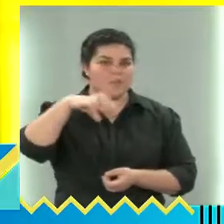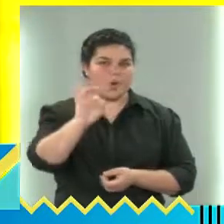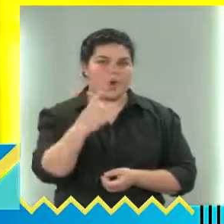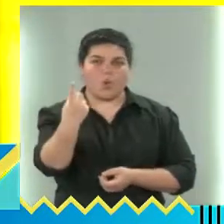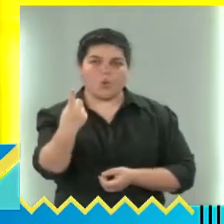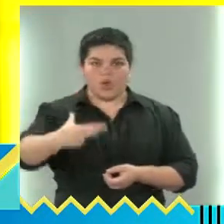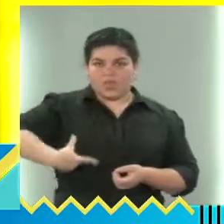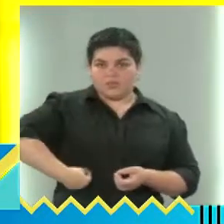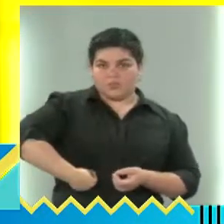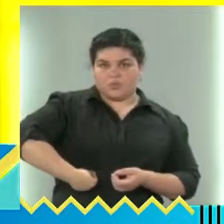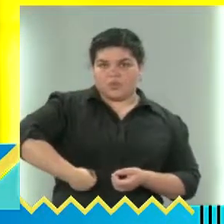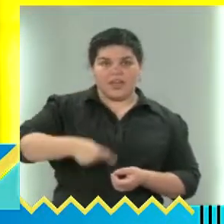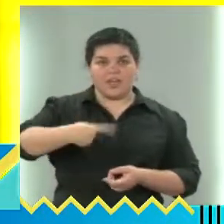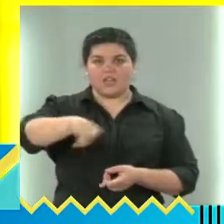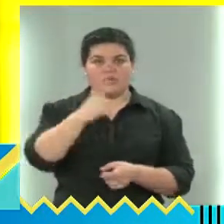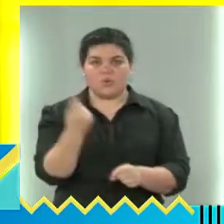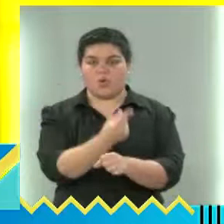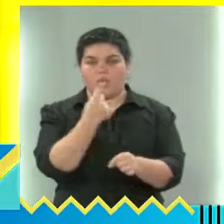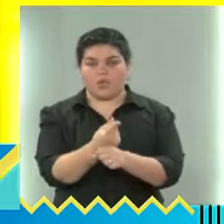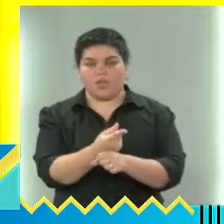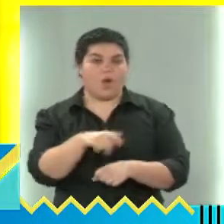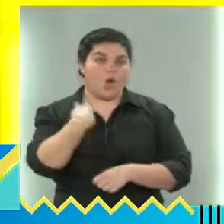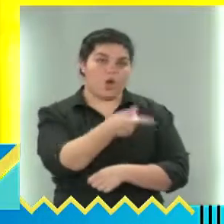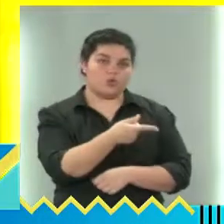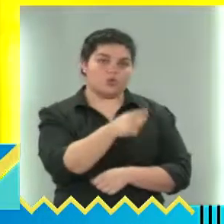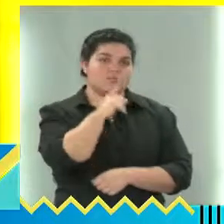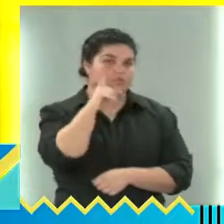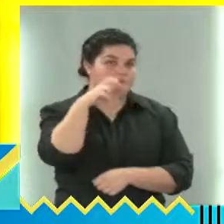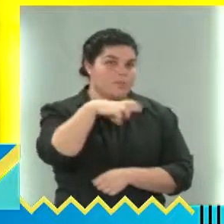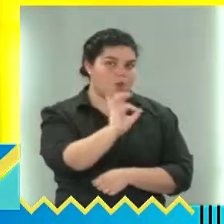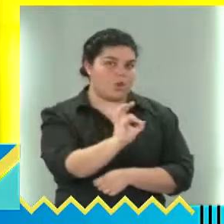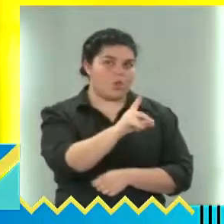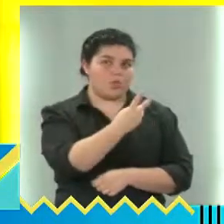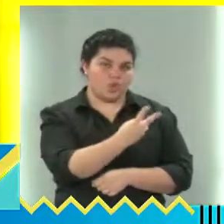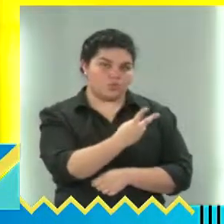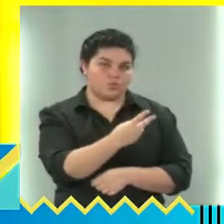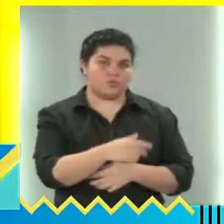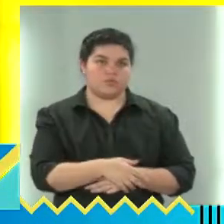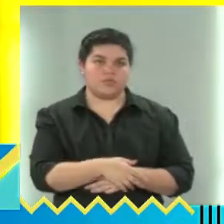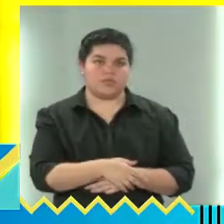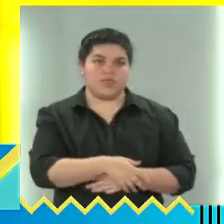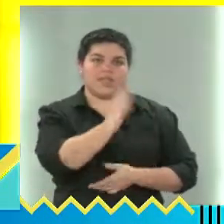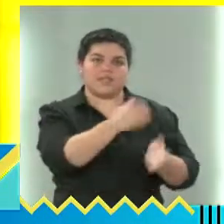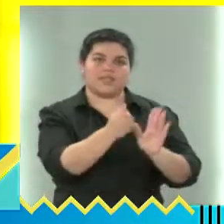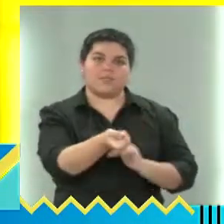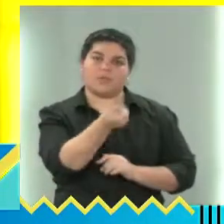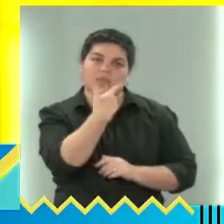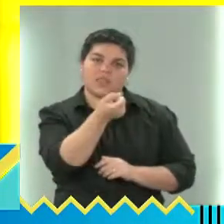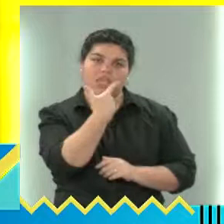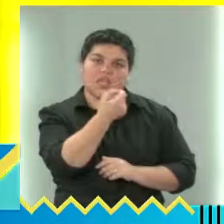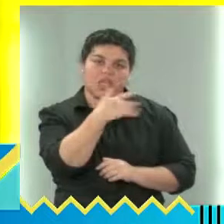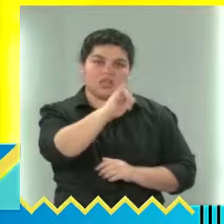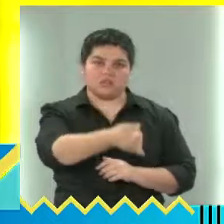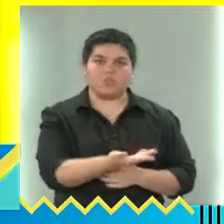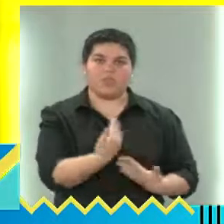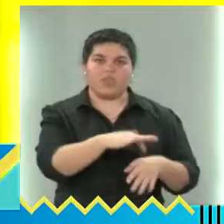insulina, ellos no pueden donar sangre. Los diabéticos tipo 2, que el tratamiento es una pastilla, es vía oral, sí pueden